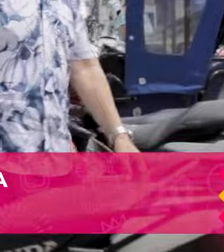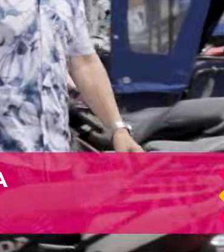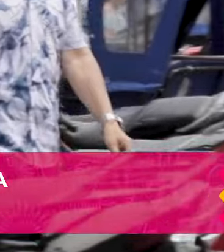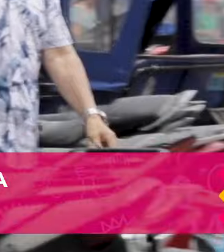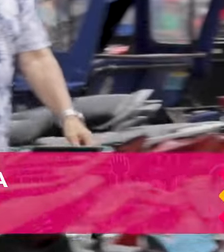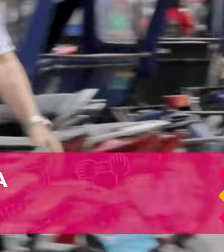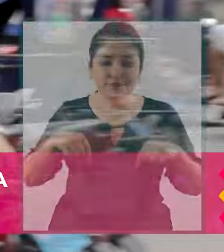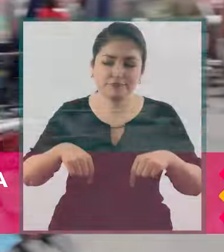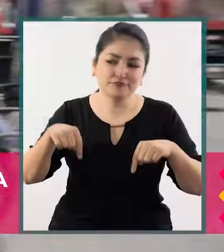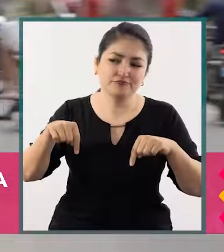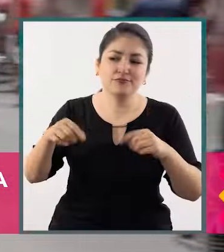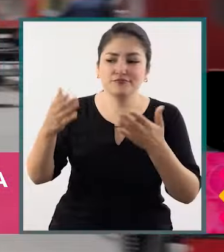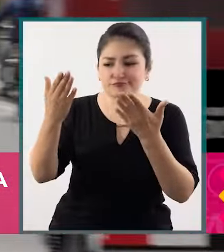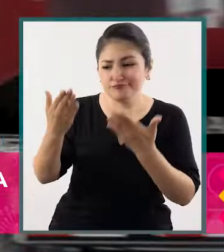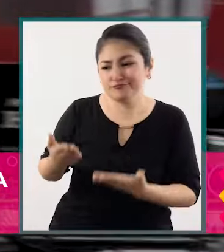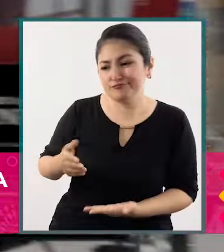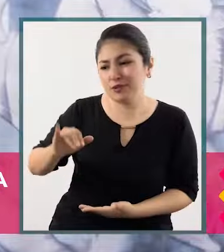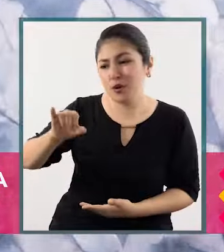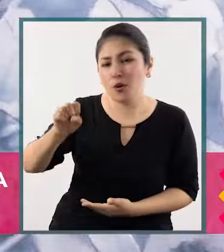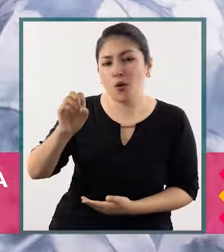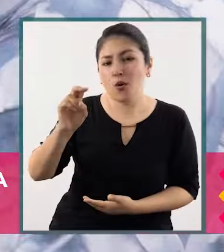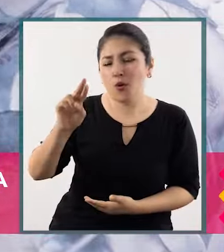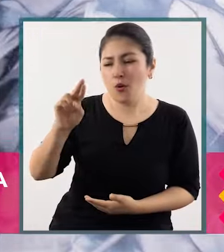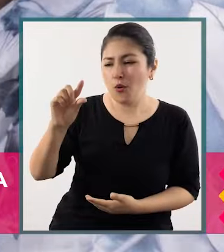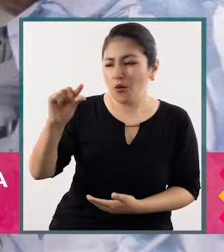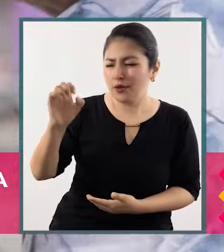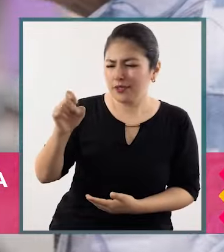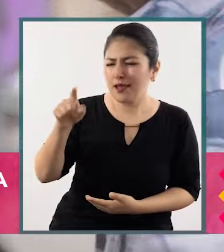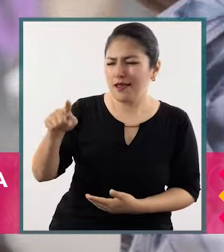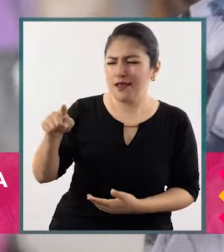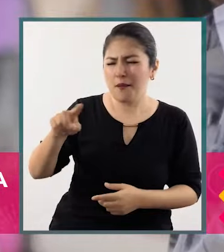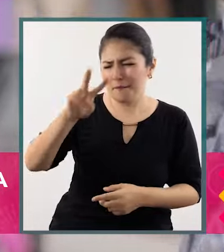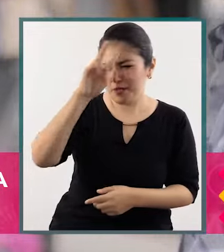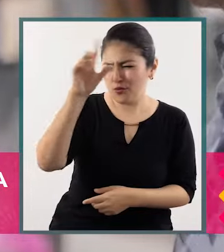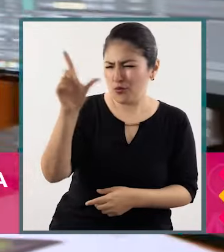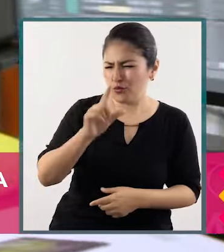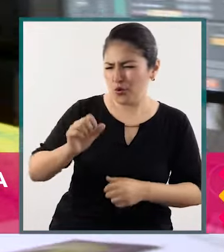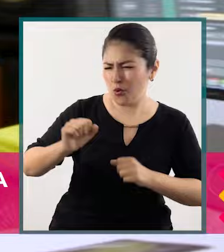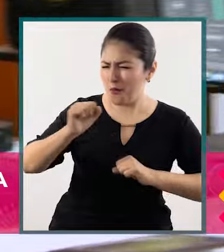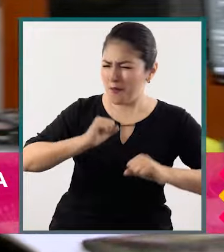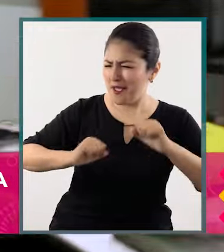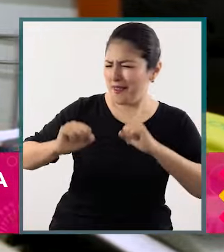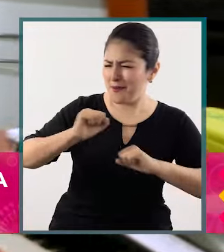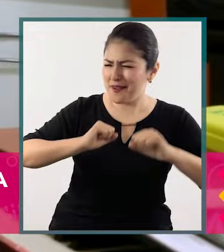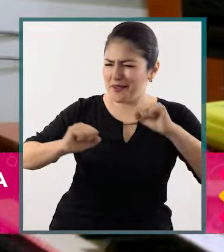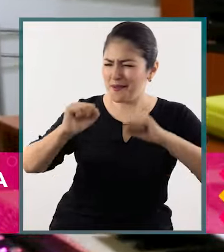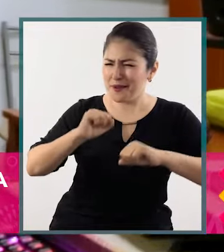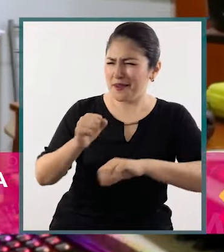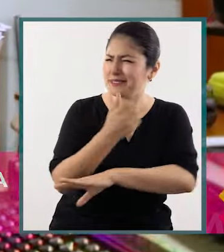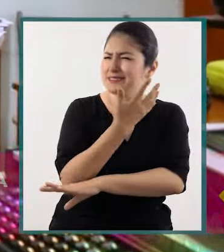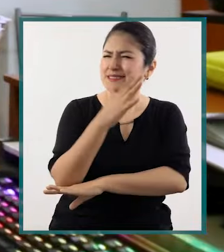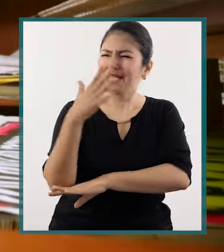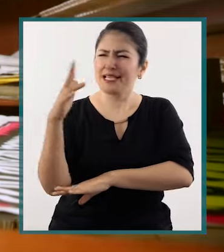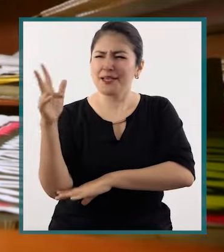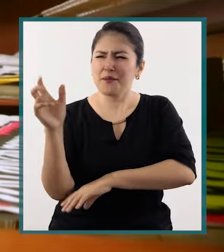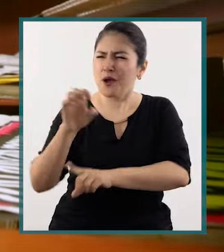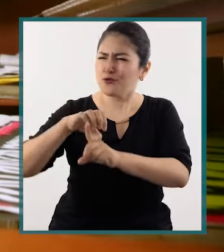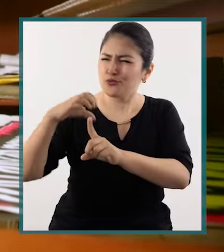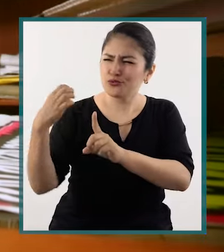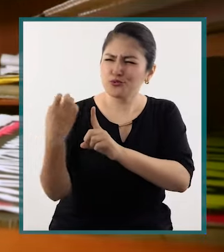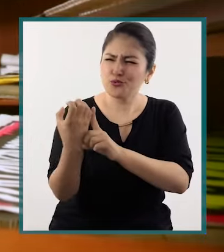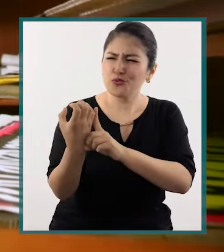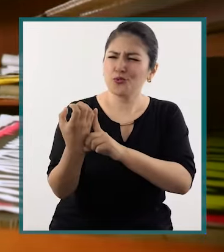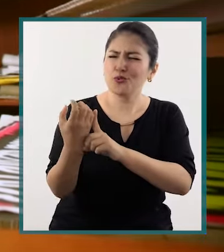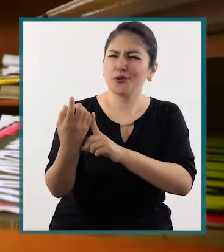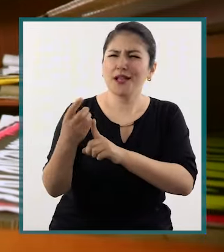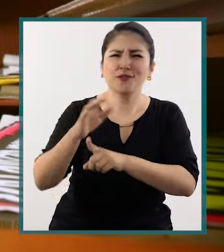yo moriré. Y así nos despedimos de don Jorge, un peruano que ha hecho bailar al Perú, reivindicando el sonido de la selva, su cultura